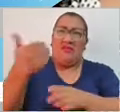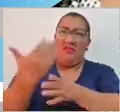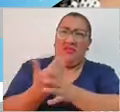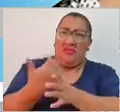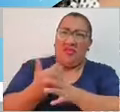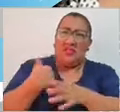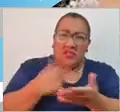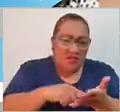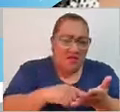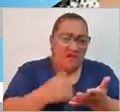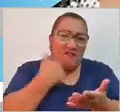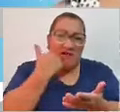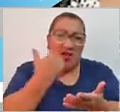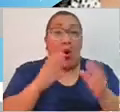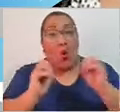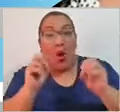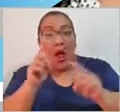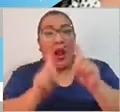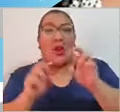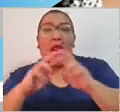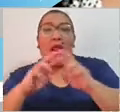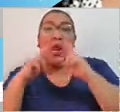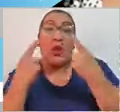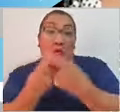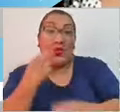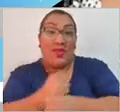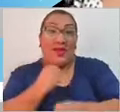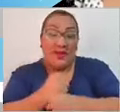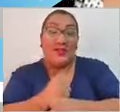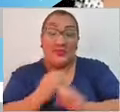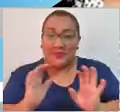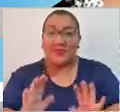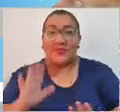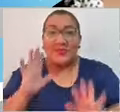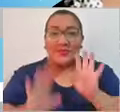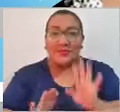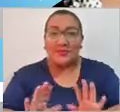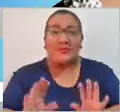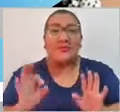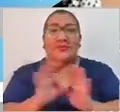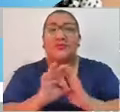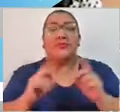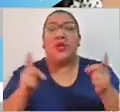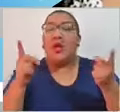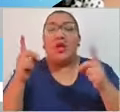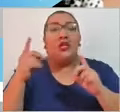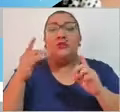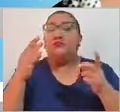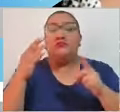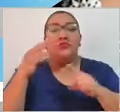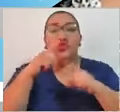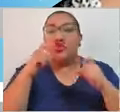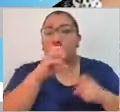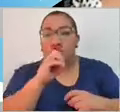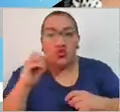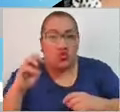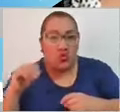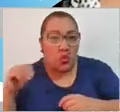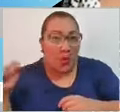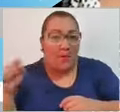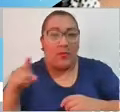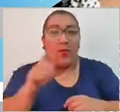Incluso también en reuniones de trabajo, a través del Zoom, del Meet, estas sesiones